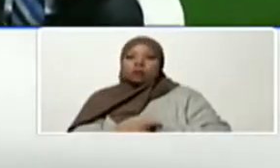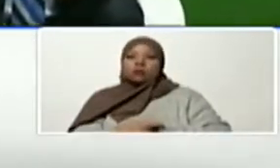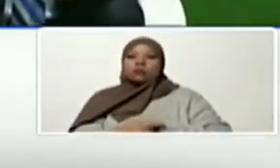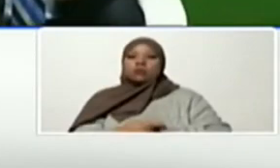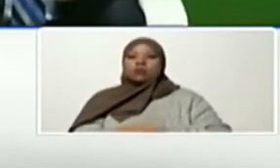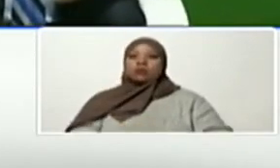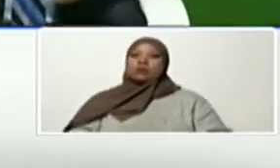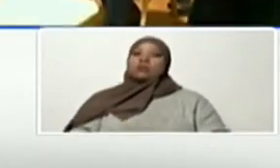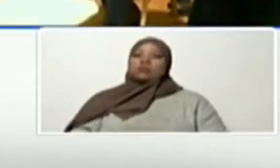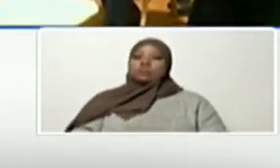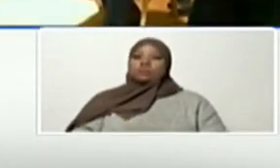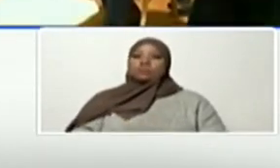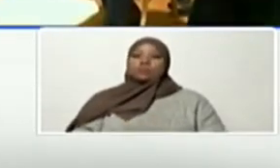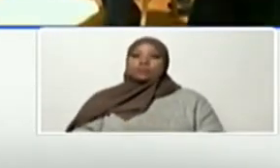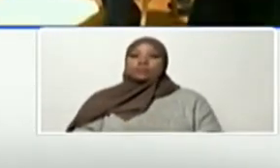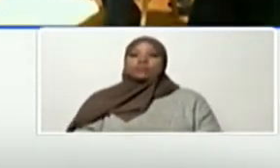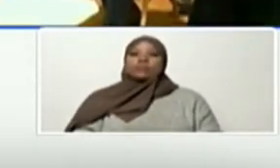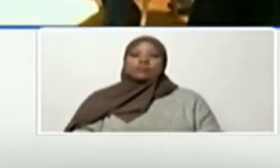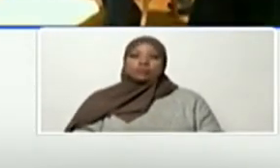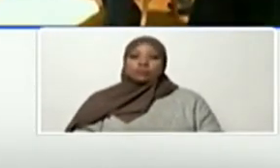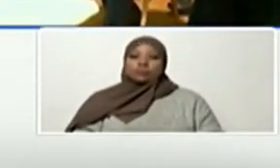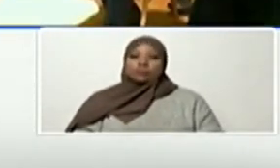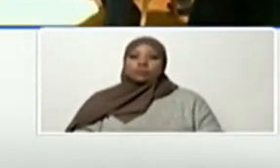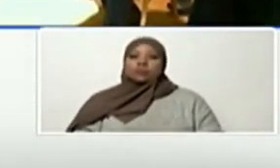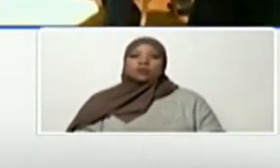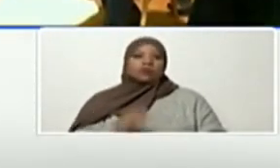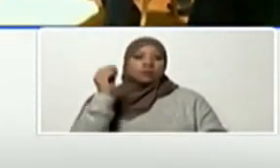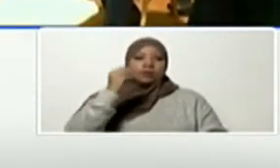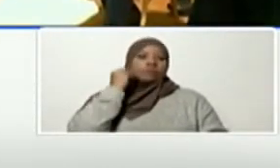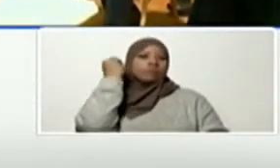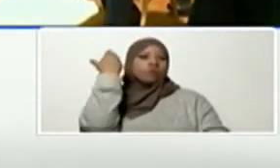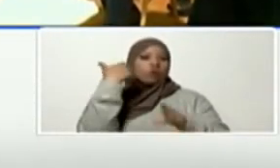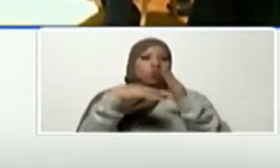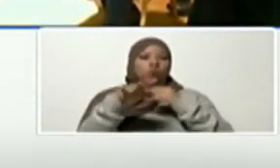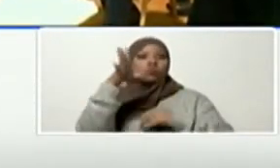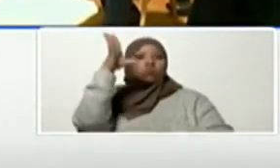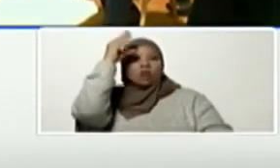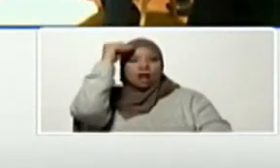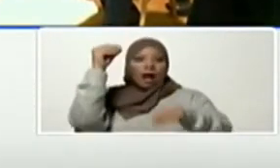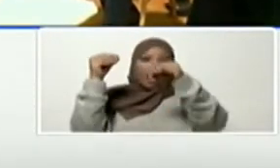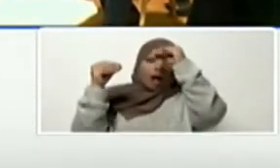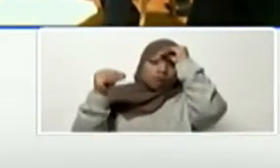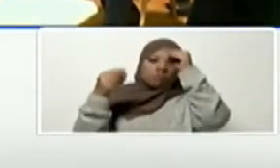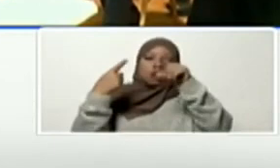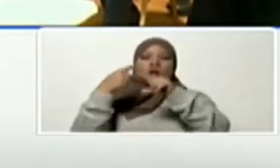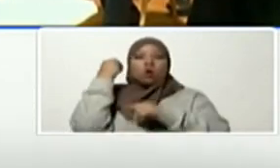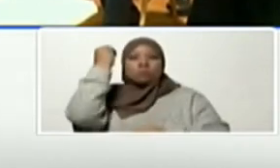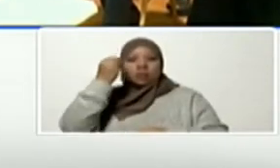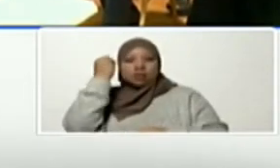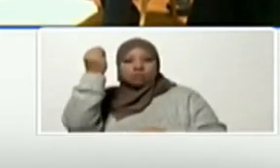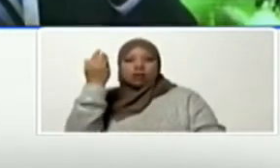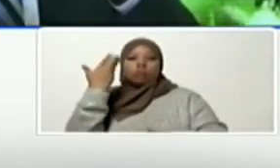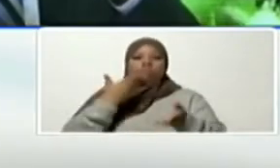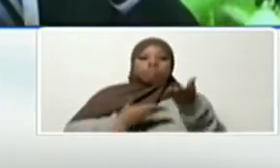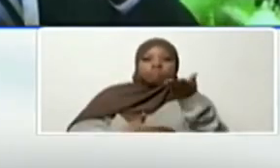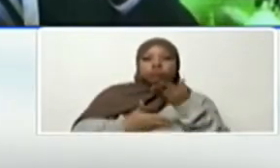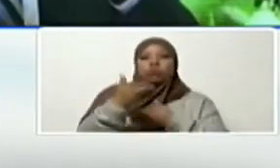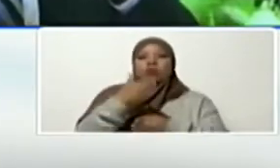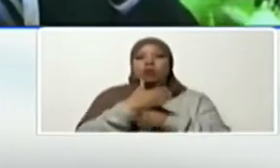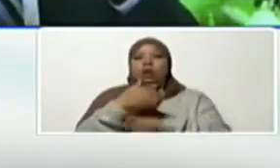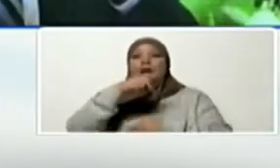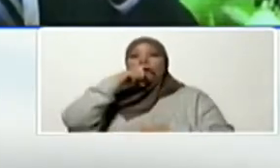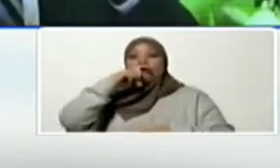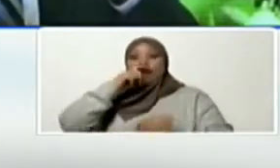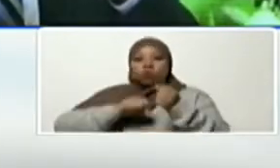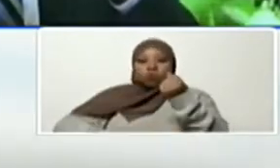admiración, respeto, de cariño, sus consejos. La gente le da consejos a uno. Maduro, sigue adelante.